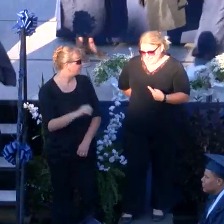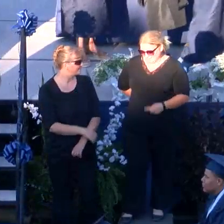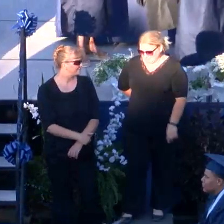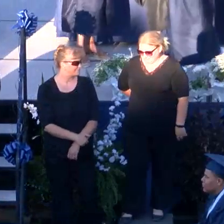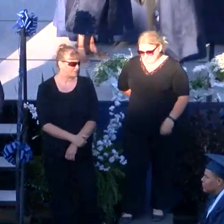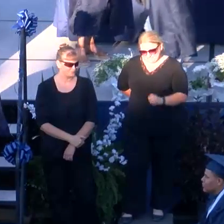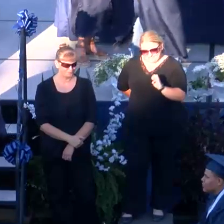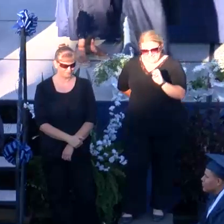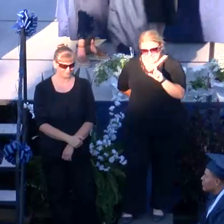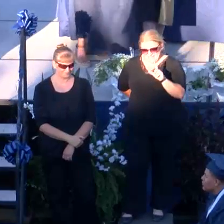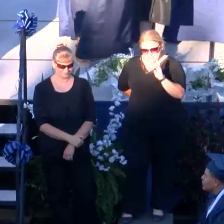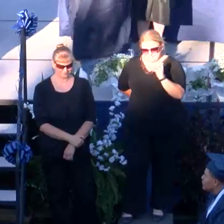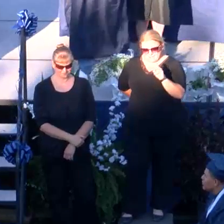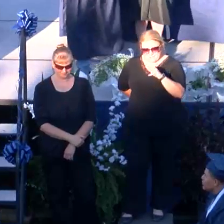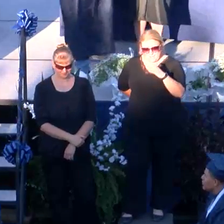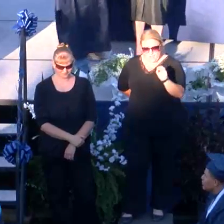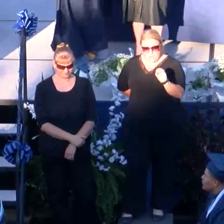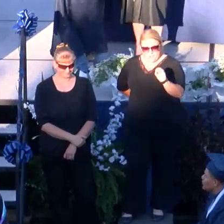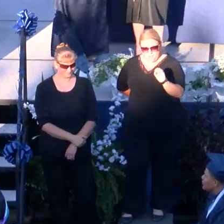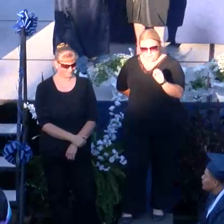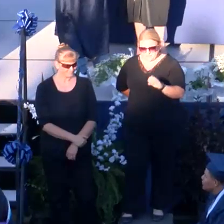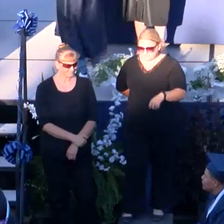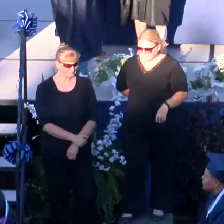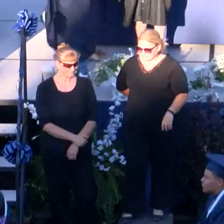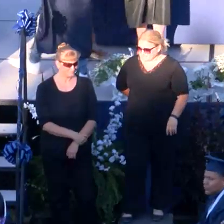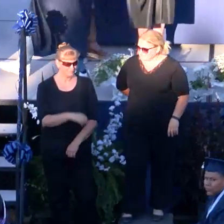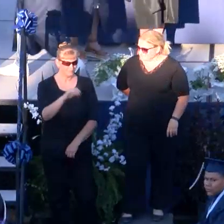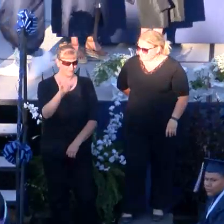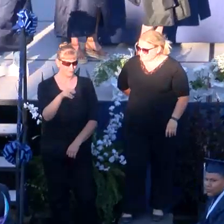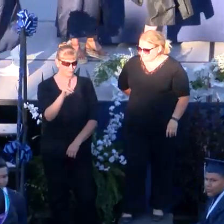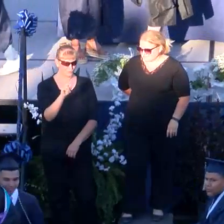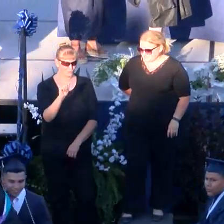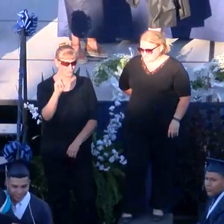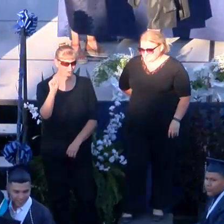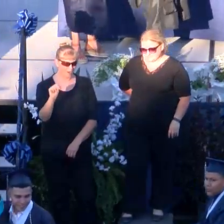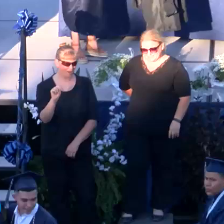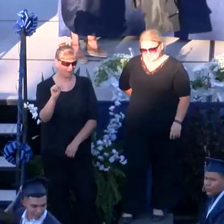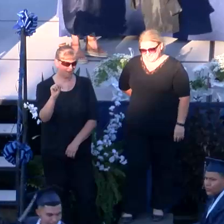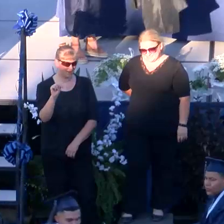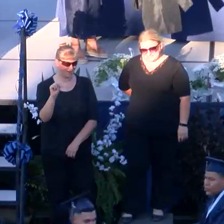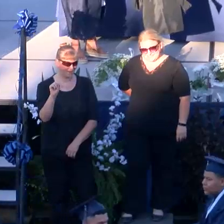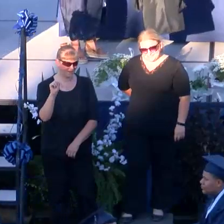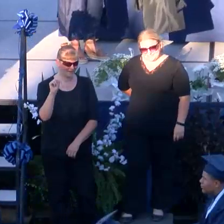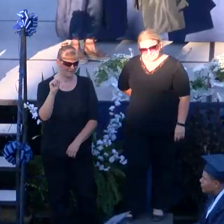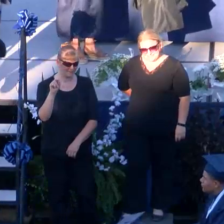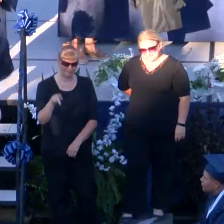Alberto Gonzalez Jr. Juan Carlos Osirio Trajo.